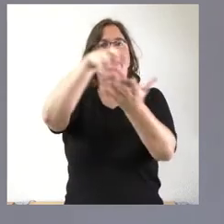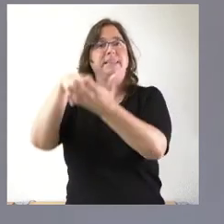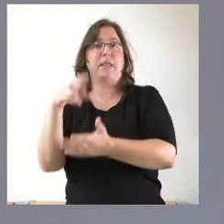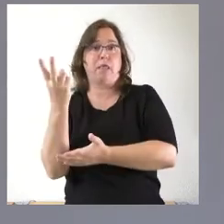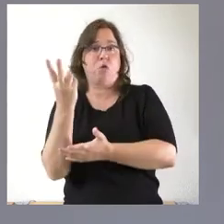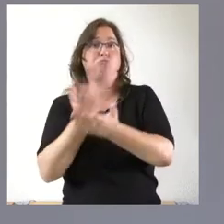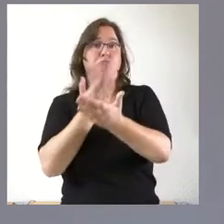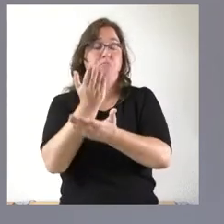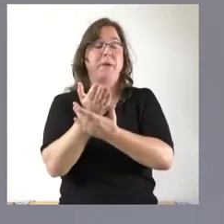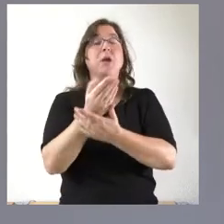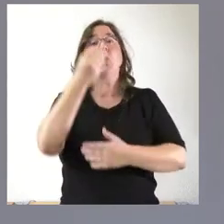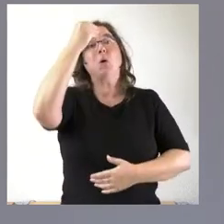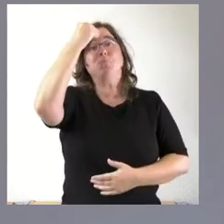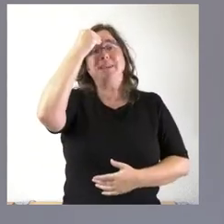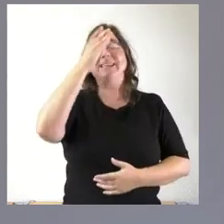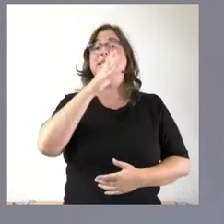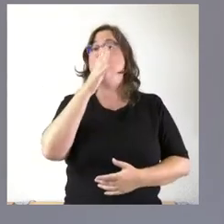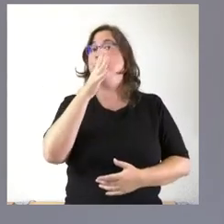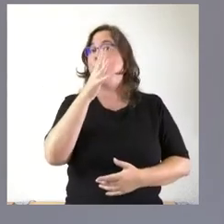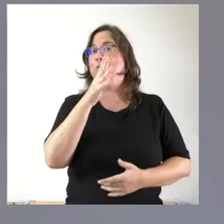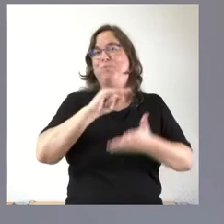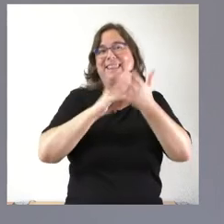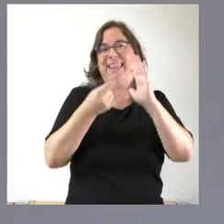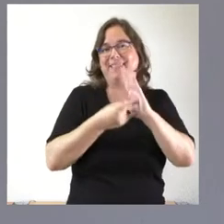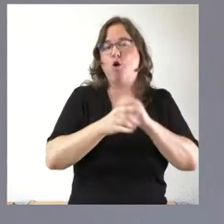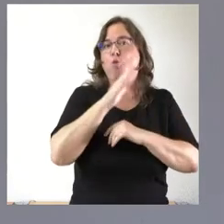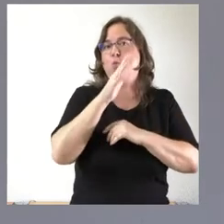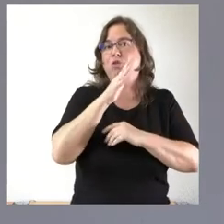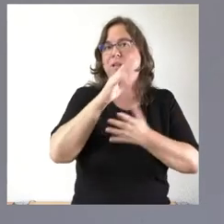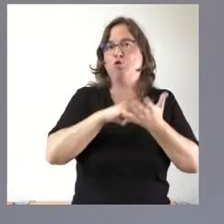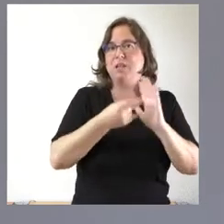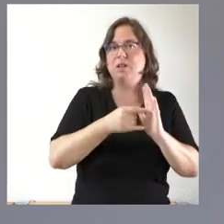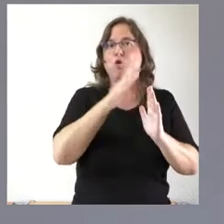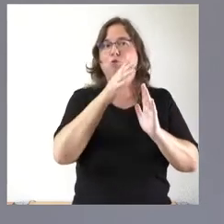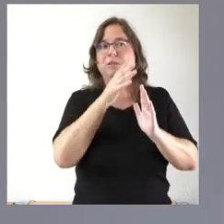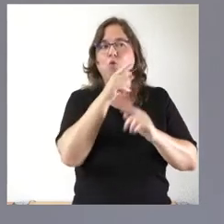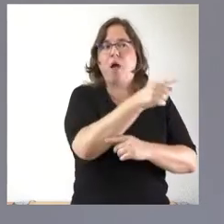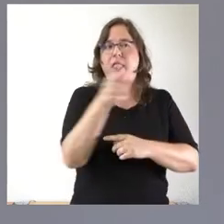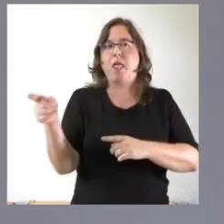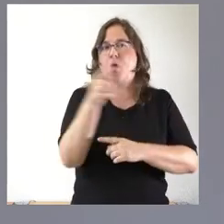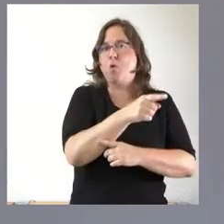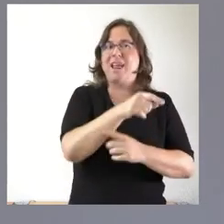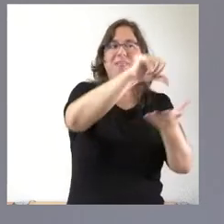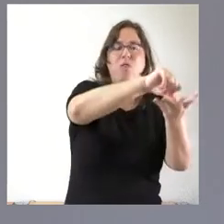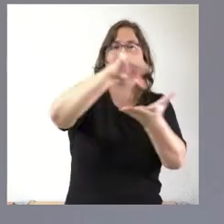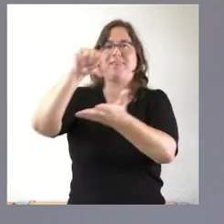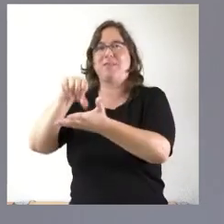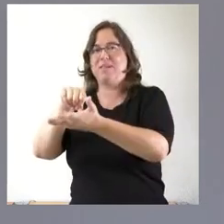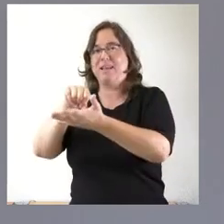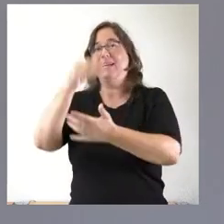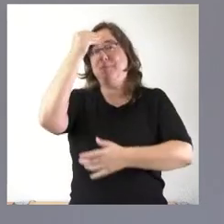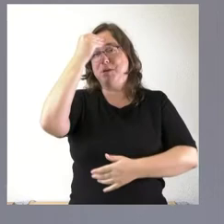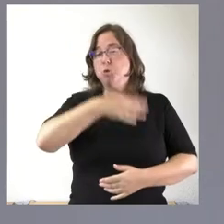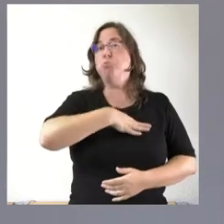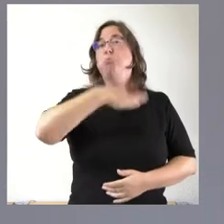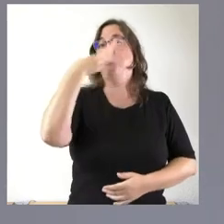si la decisión es por motivos técnicos, por motivos de la vocación de cada una de esas ciudades, tenemos muchas posibilidades de